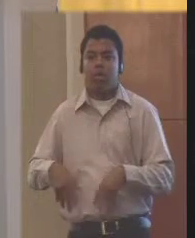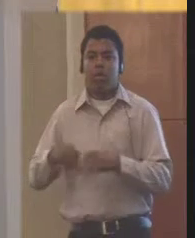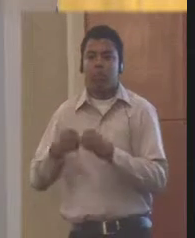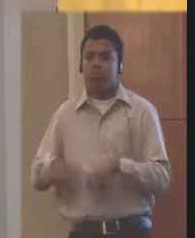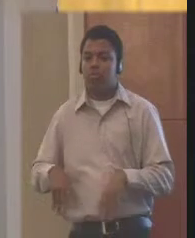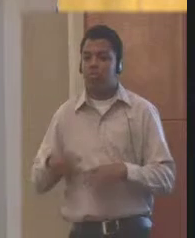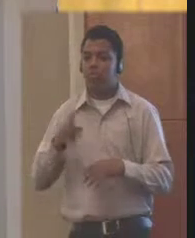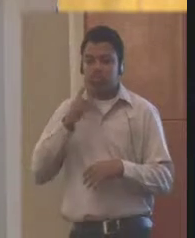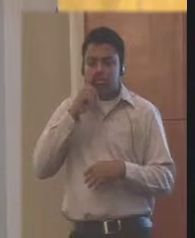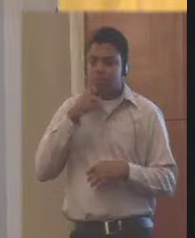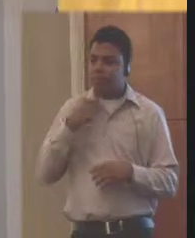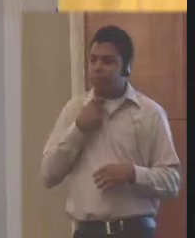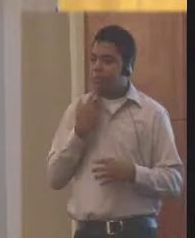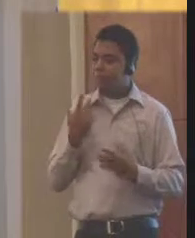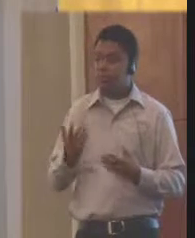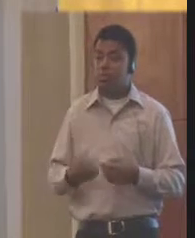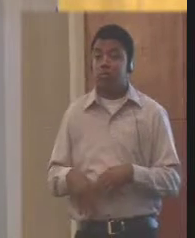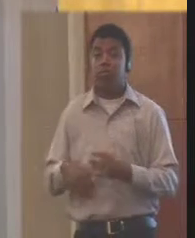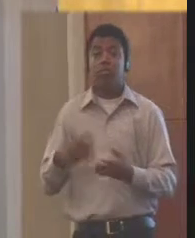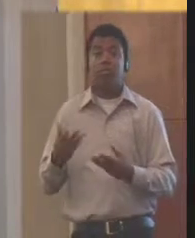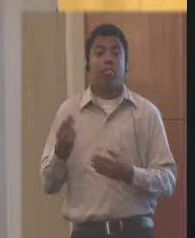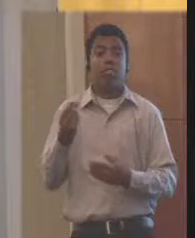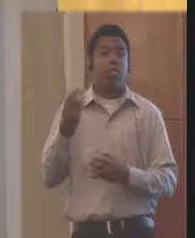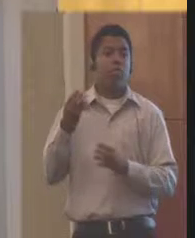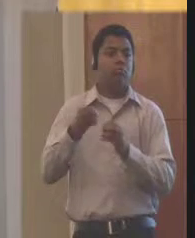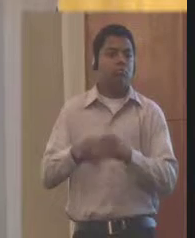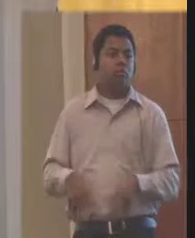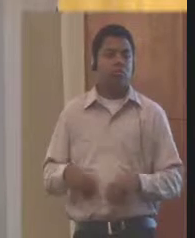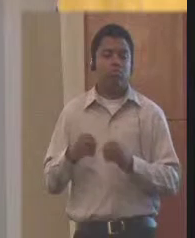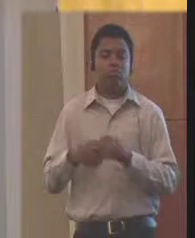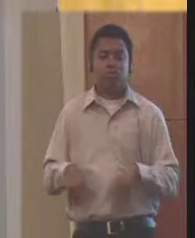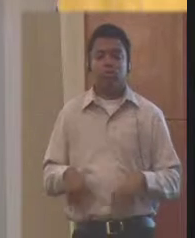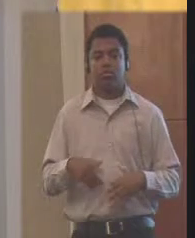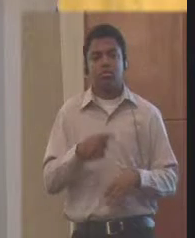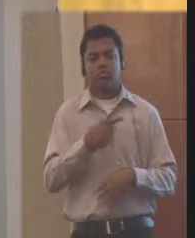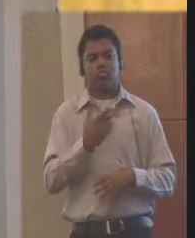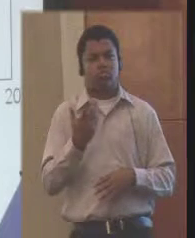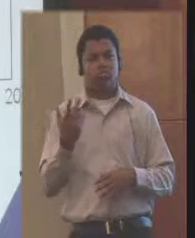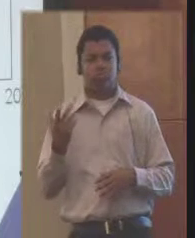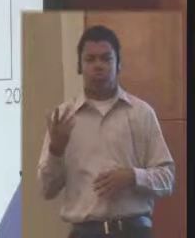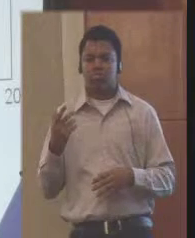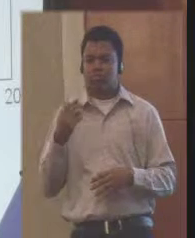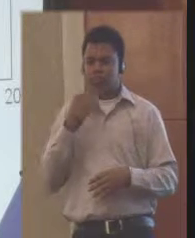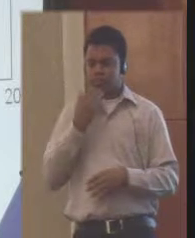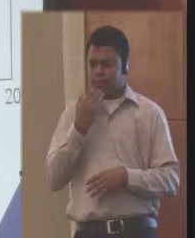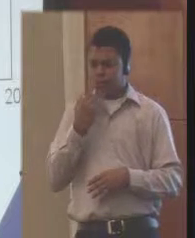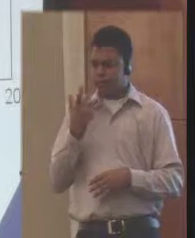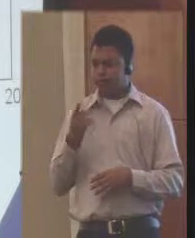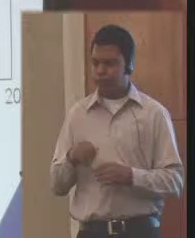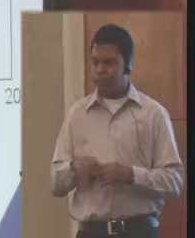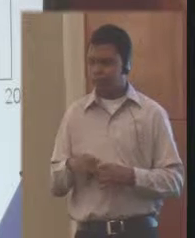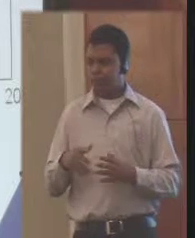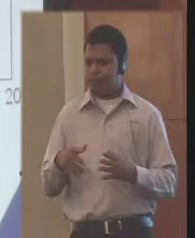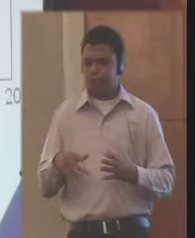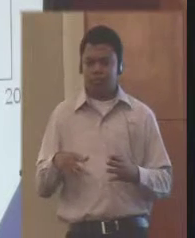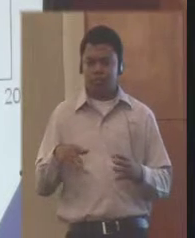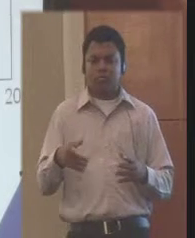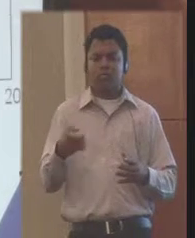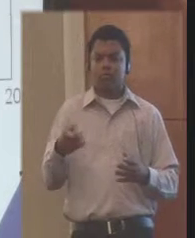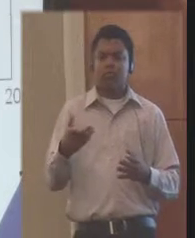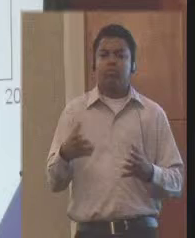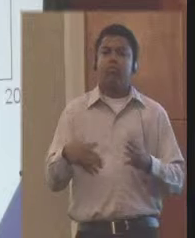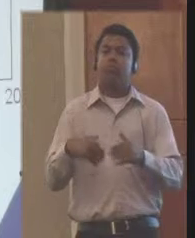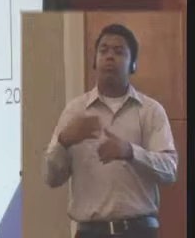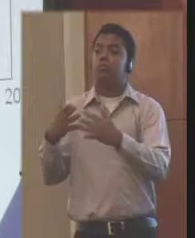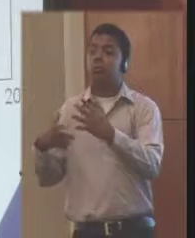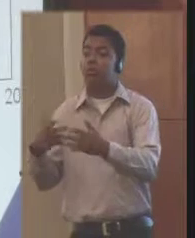los capitales, y aplicamos al modelo de la OECD para ver cómo funciona esto se transfiere a la economía nacional de